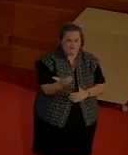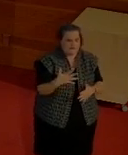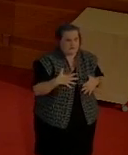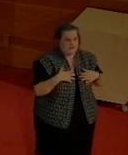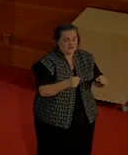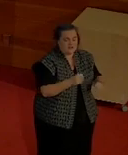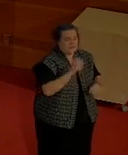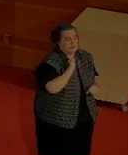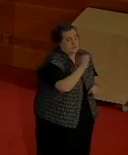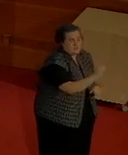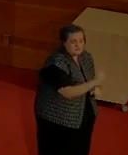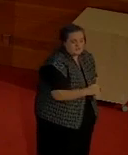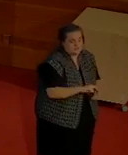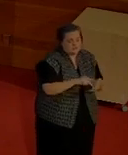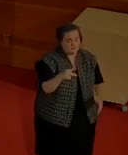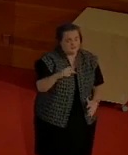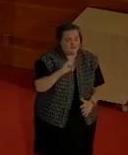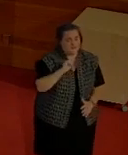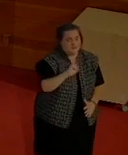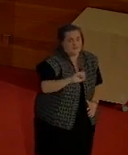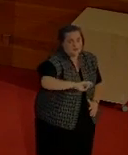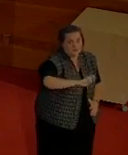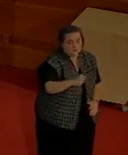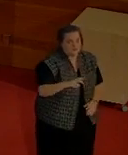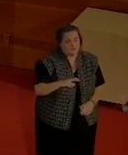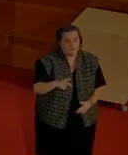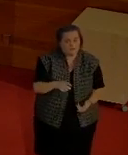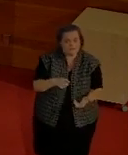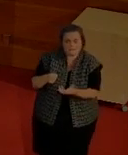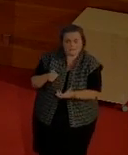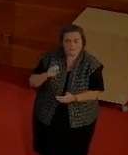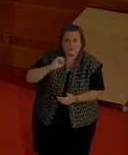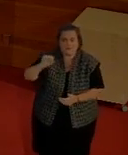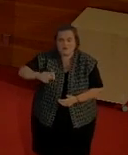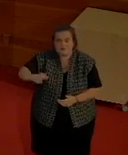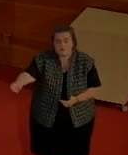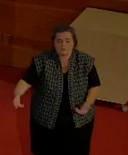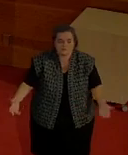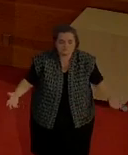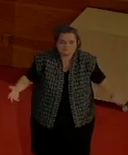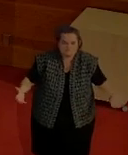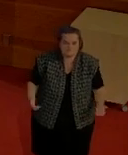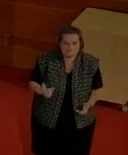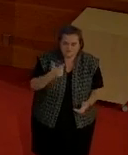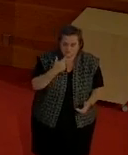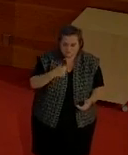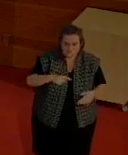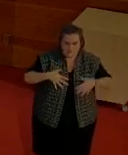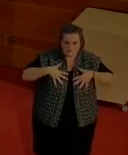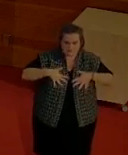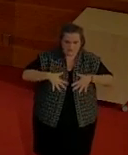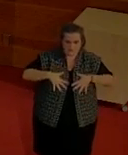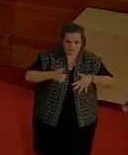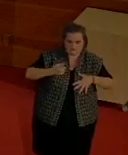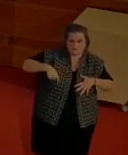fuera de en tecnología también de alguien de fuera y en armamento de alguien de fuera pues Pues en esas estamos mientras no asumamos los